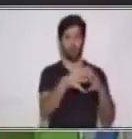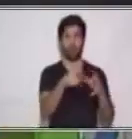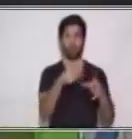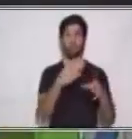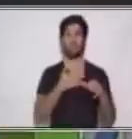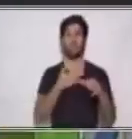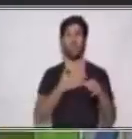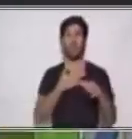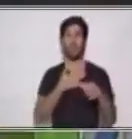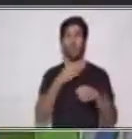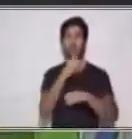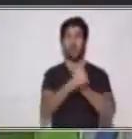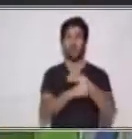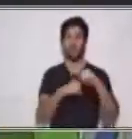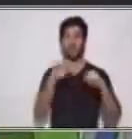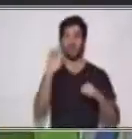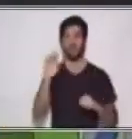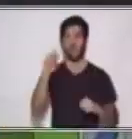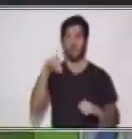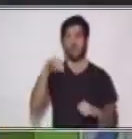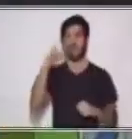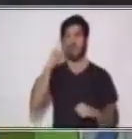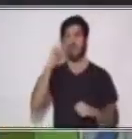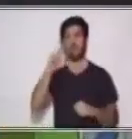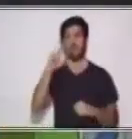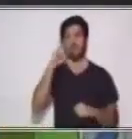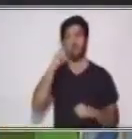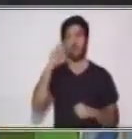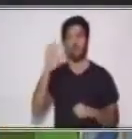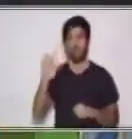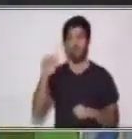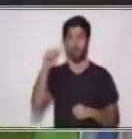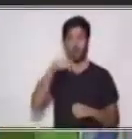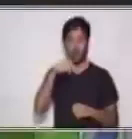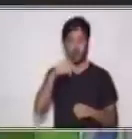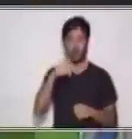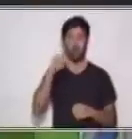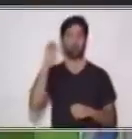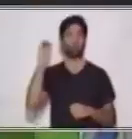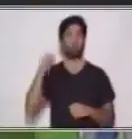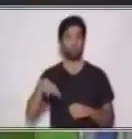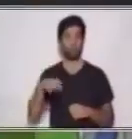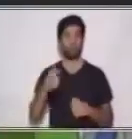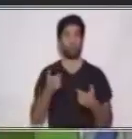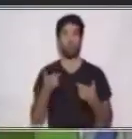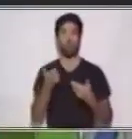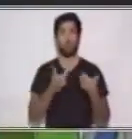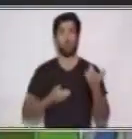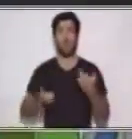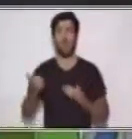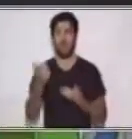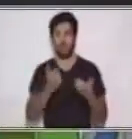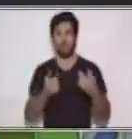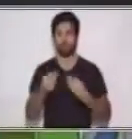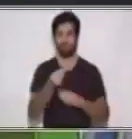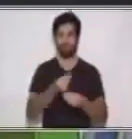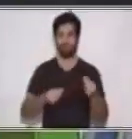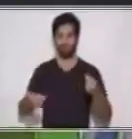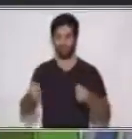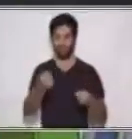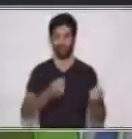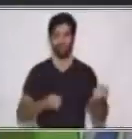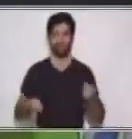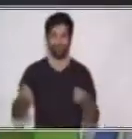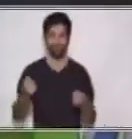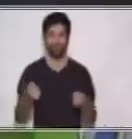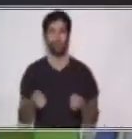que eran excelentes comerciantes, tuvieron mucho éxito en el aspecto mercantil y ellos